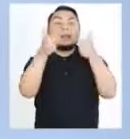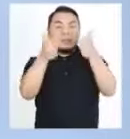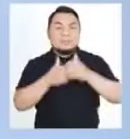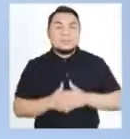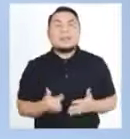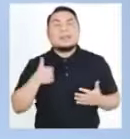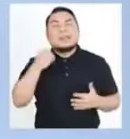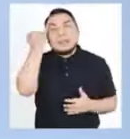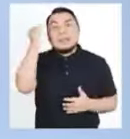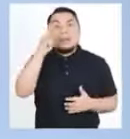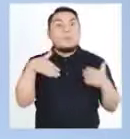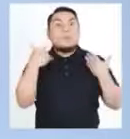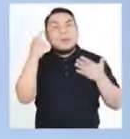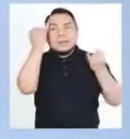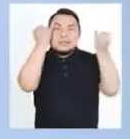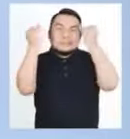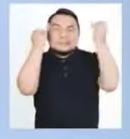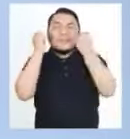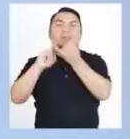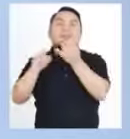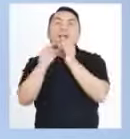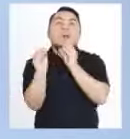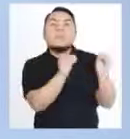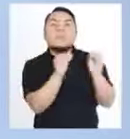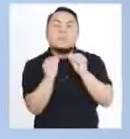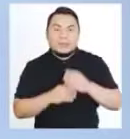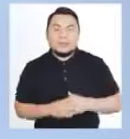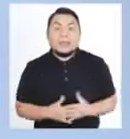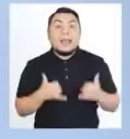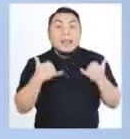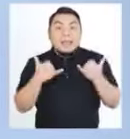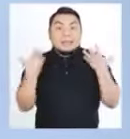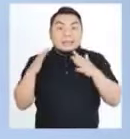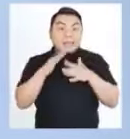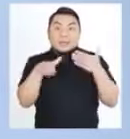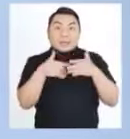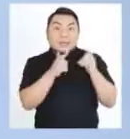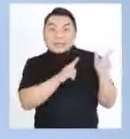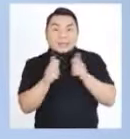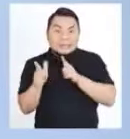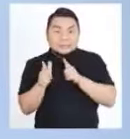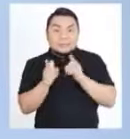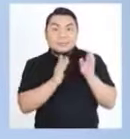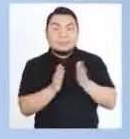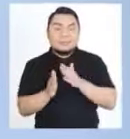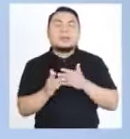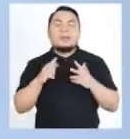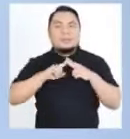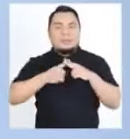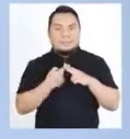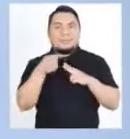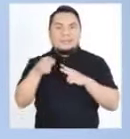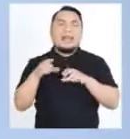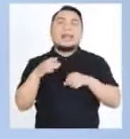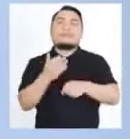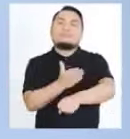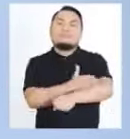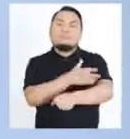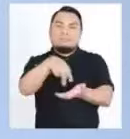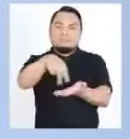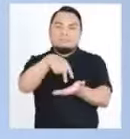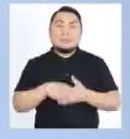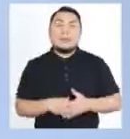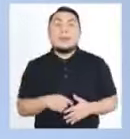¡Listo! Muy bien. La idea es que podamos crear diferentes movimientos. Ahora que ya estamos preparados, vamos a empezar con nuestra